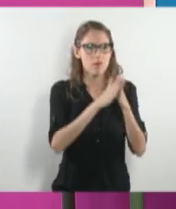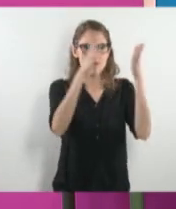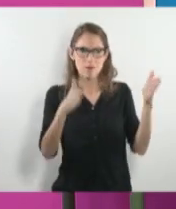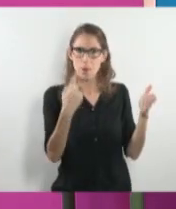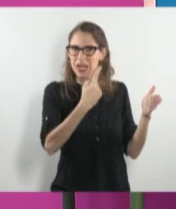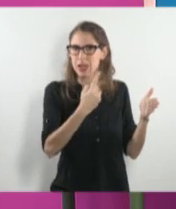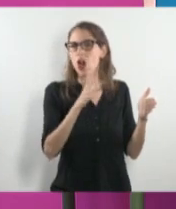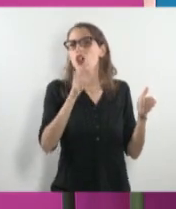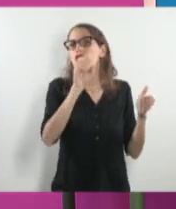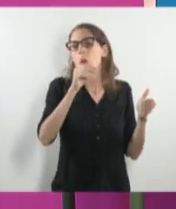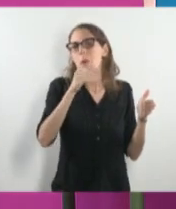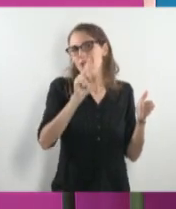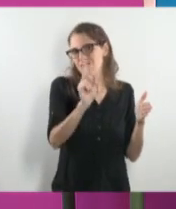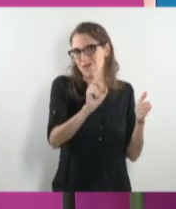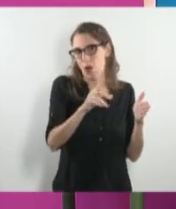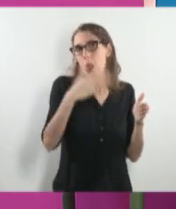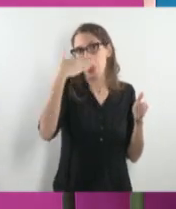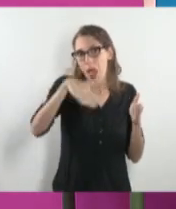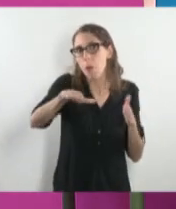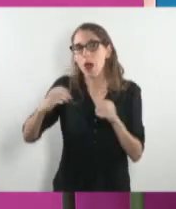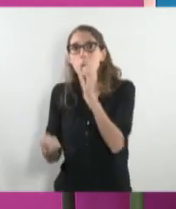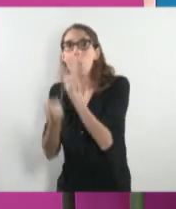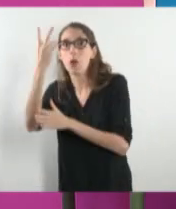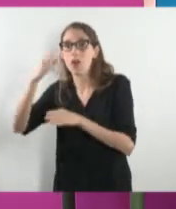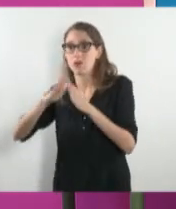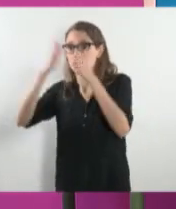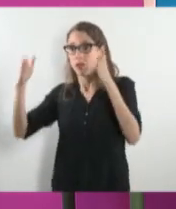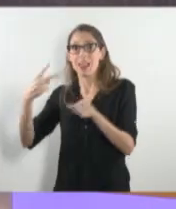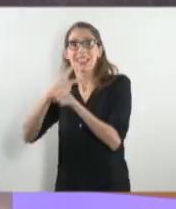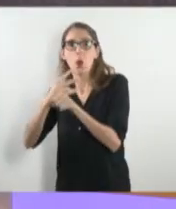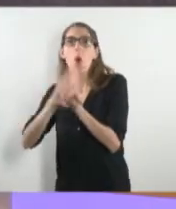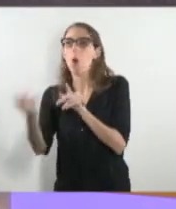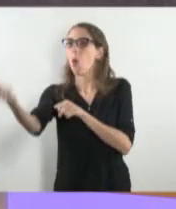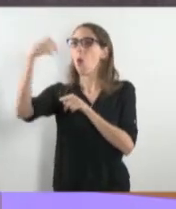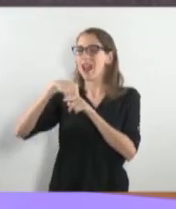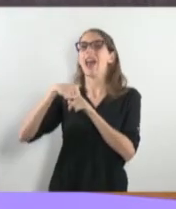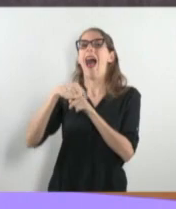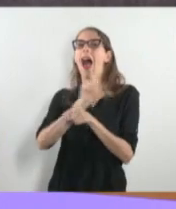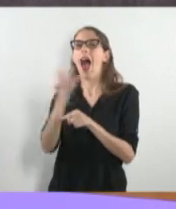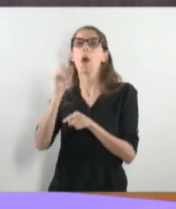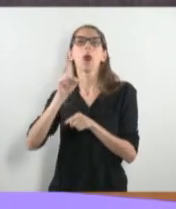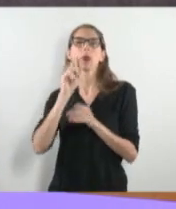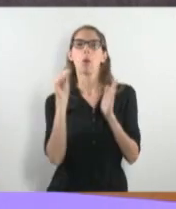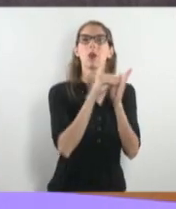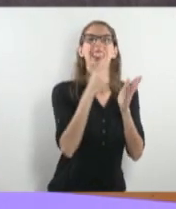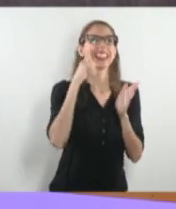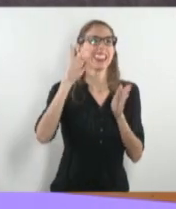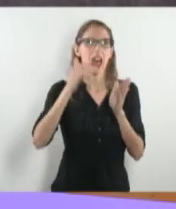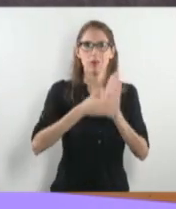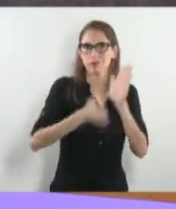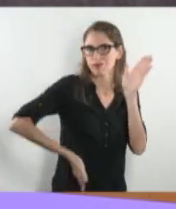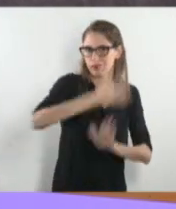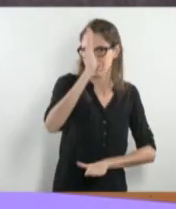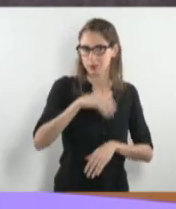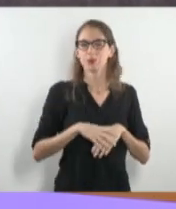Pero al presentarse la vuelta sí se menciona la primera obra como la ida. Para Perfecto. Diferenciar. Bueno, vamos a arrancar con este video que nos va a introducir en